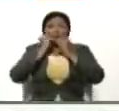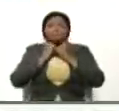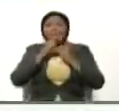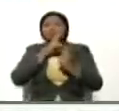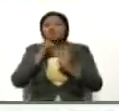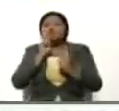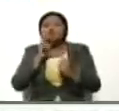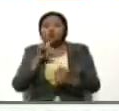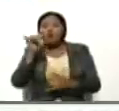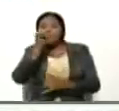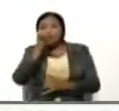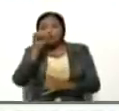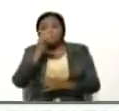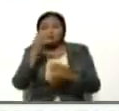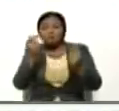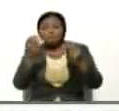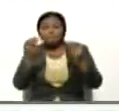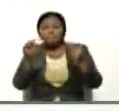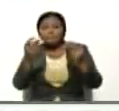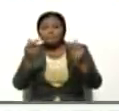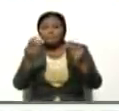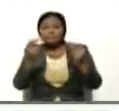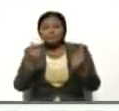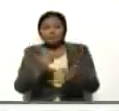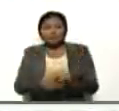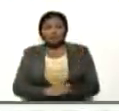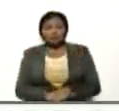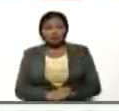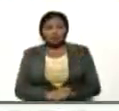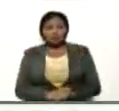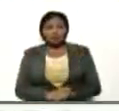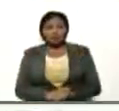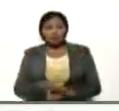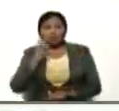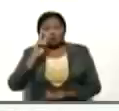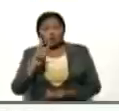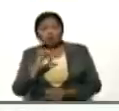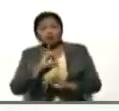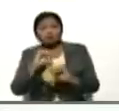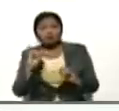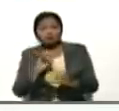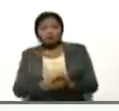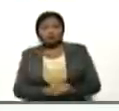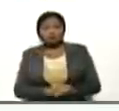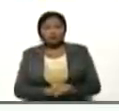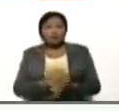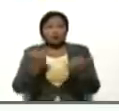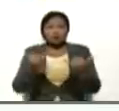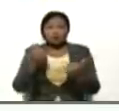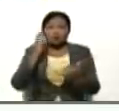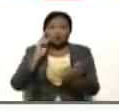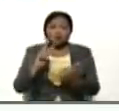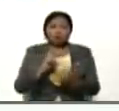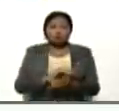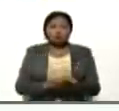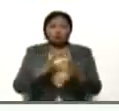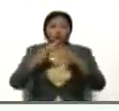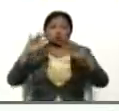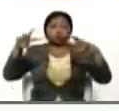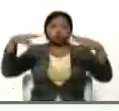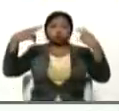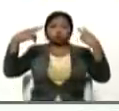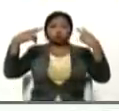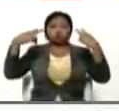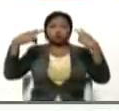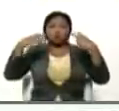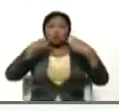el camarógrafo pilas, pues, ¿no? Para que los vean allá. Ahorita nos está viendo todo el mundo,